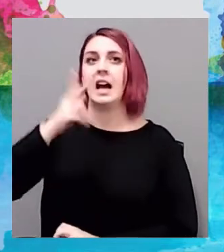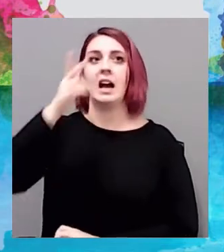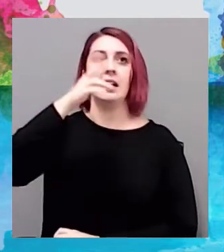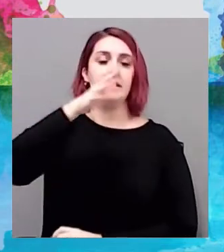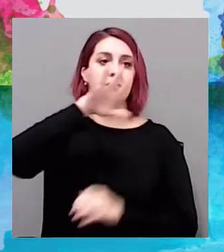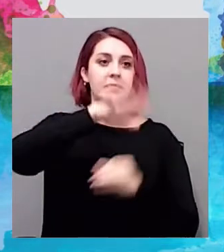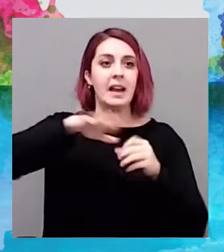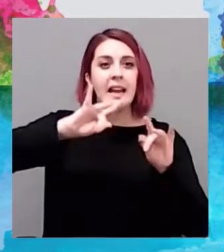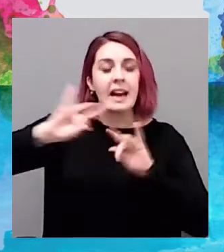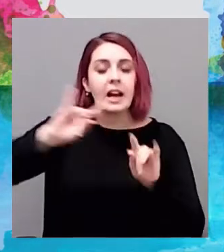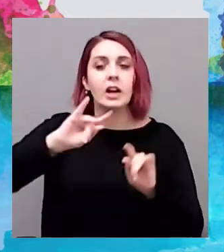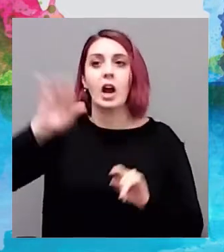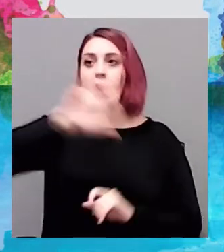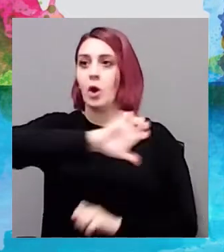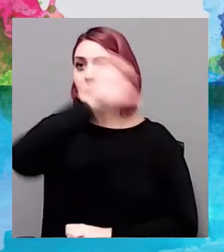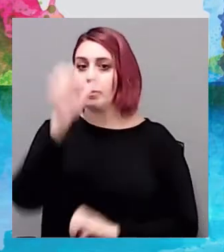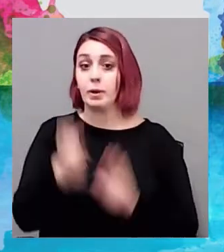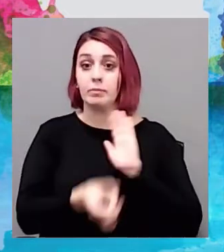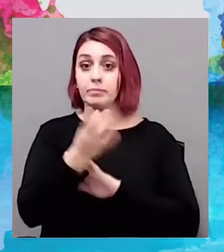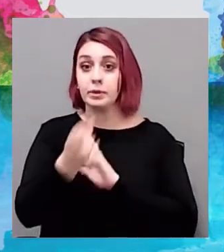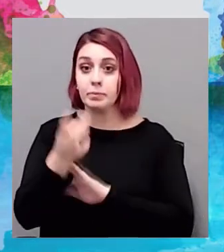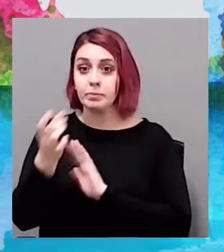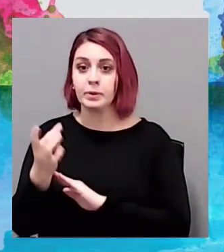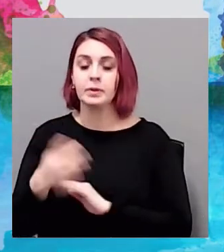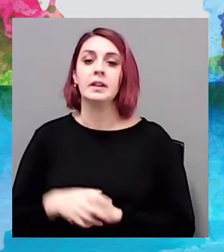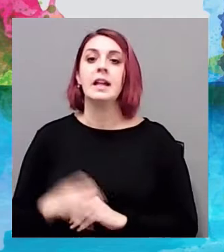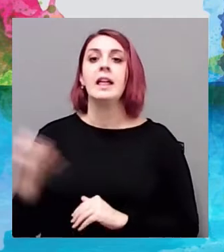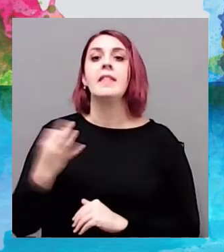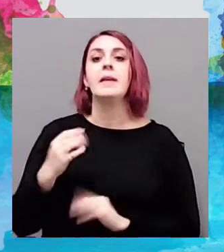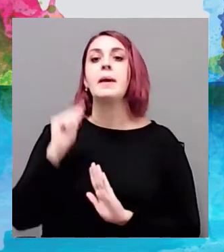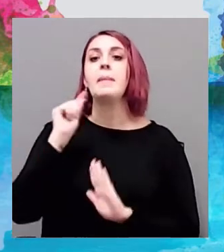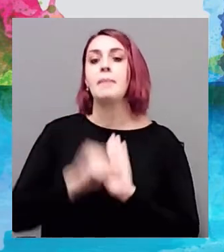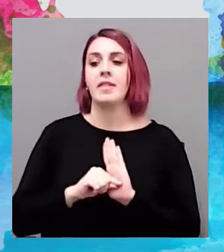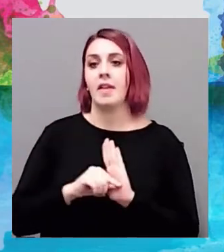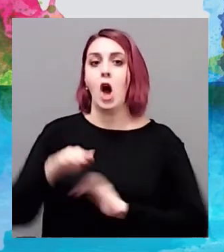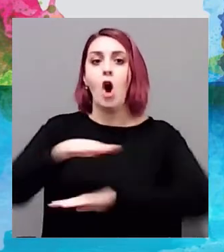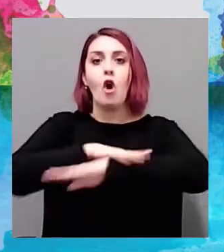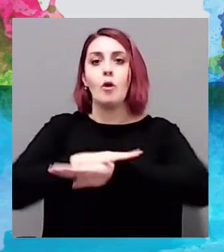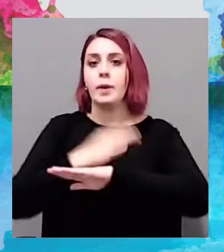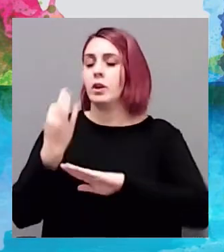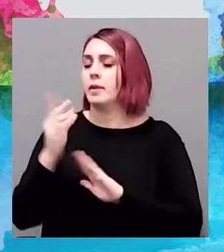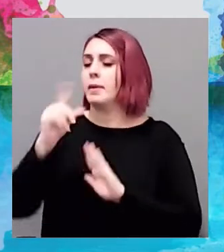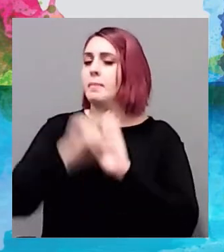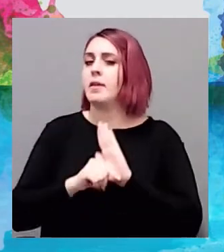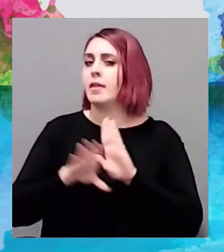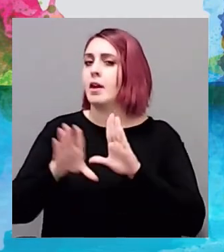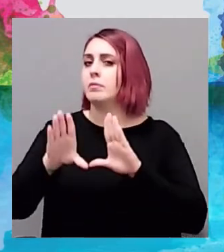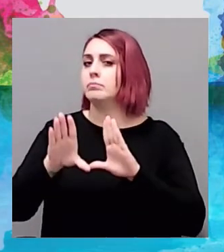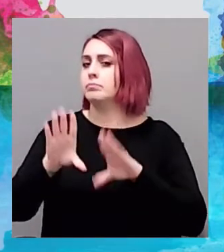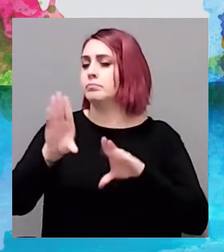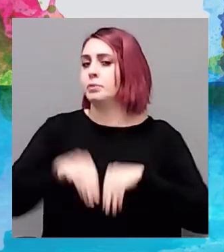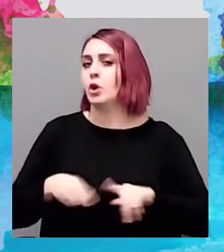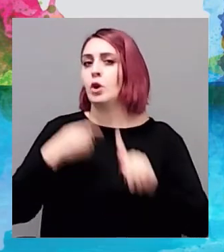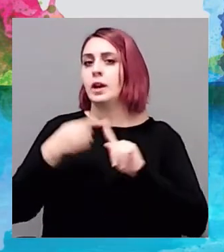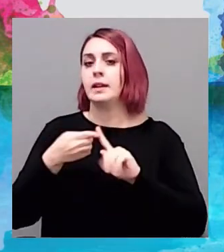van apareciendo. Y entonces hay que tomarse medidas, los estados tienen que tomar medidas para que el acceso a la